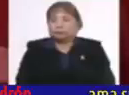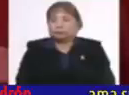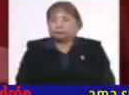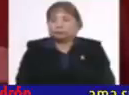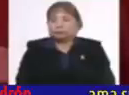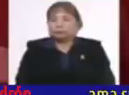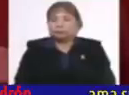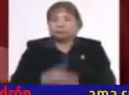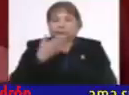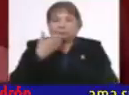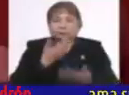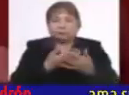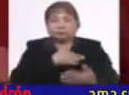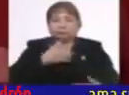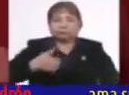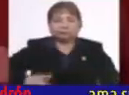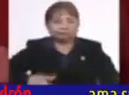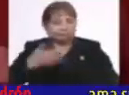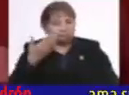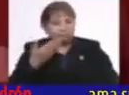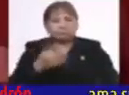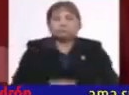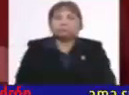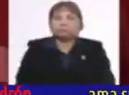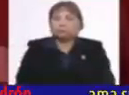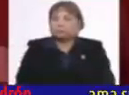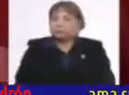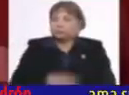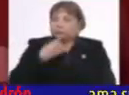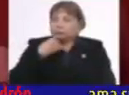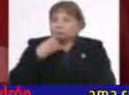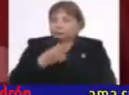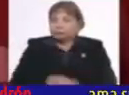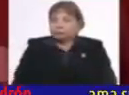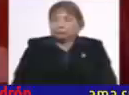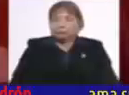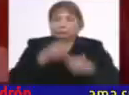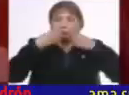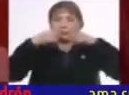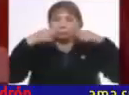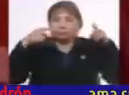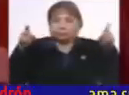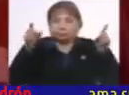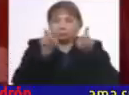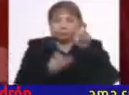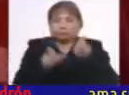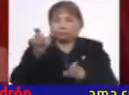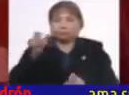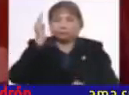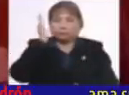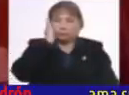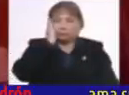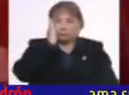gracias al presidente y como es de público conocimiento